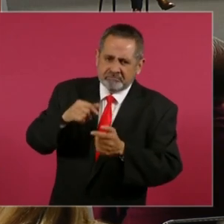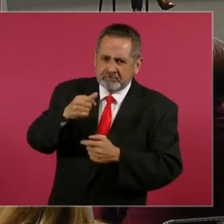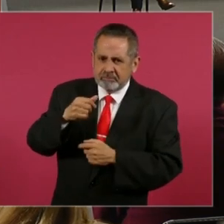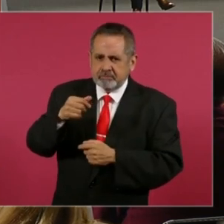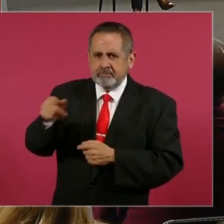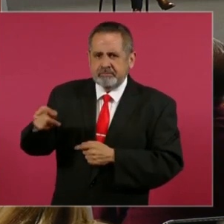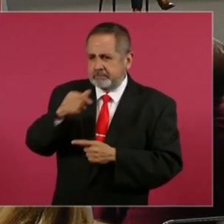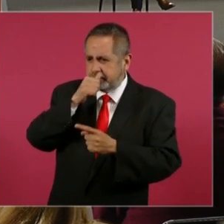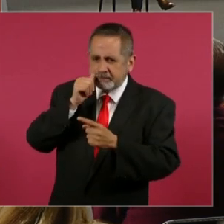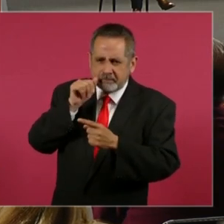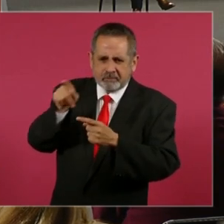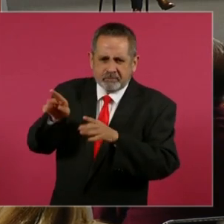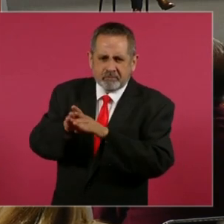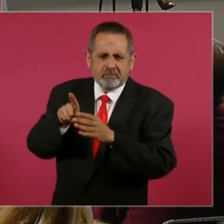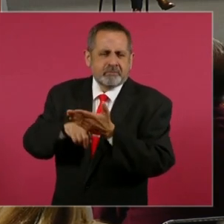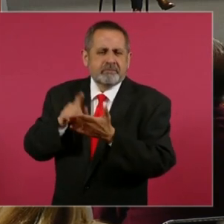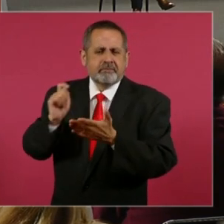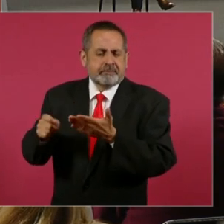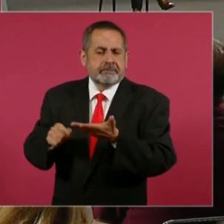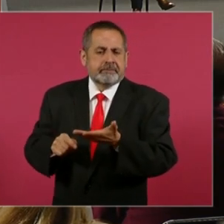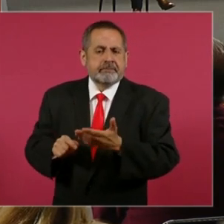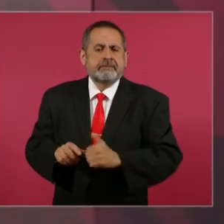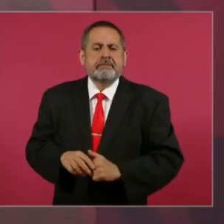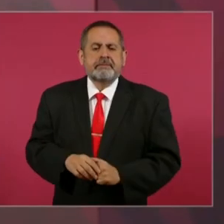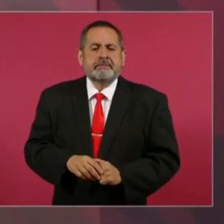Andrés Iduac,